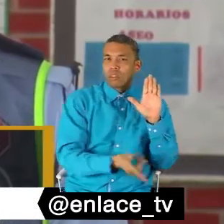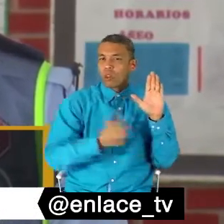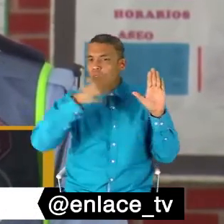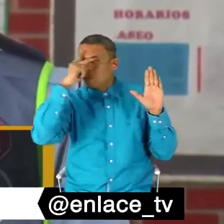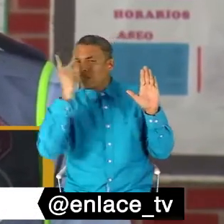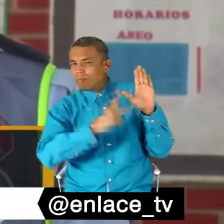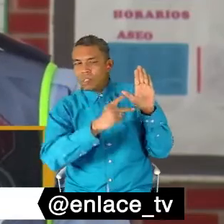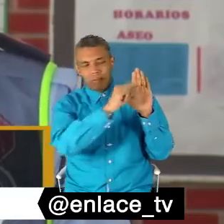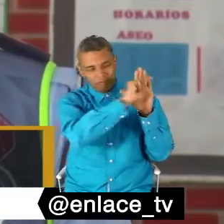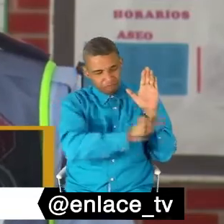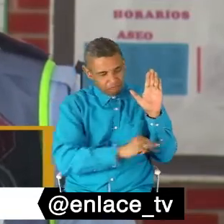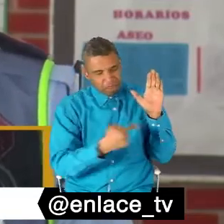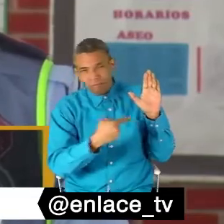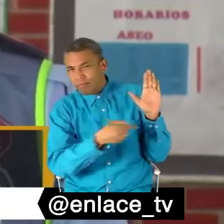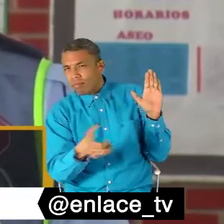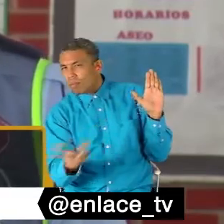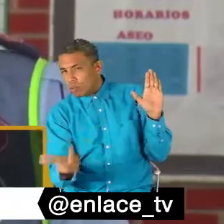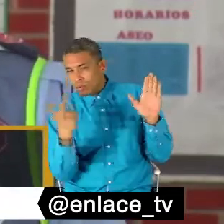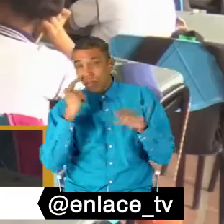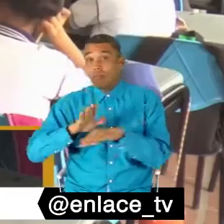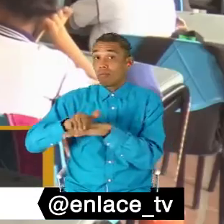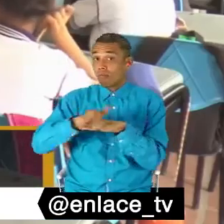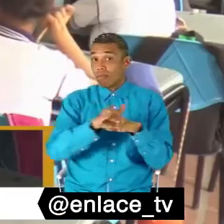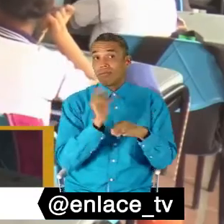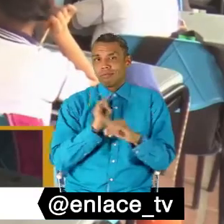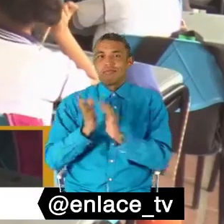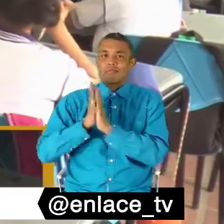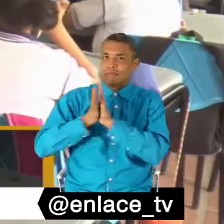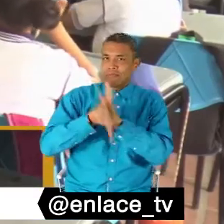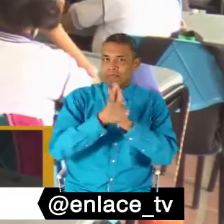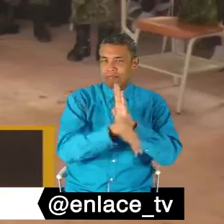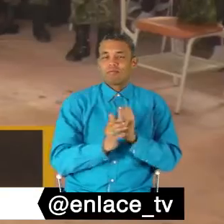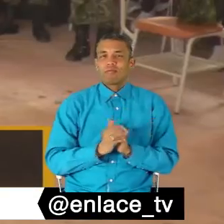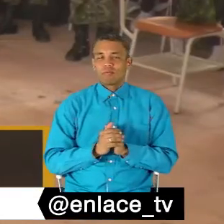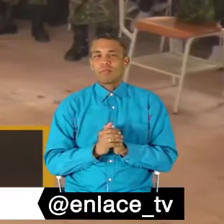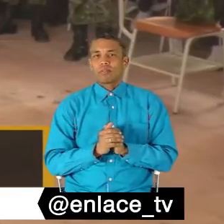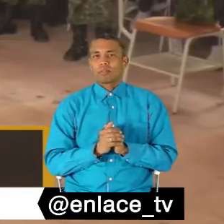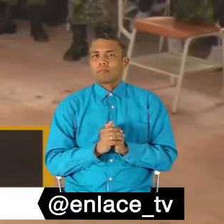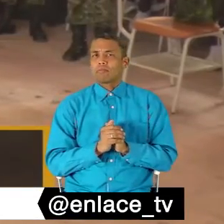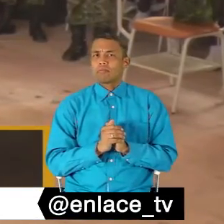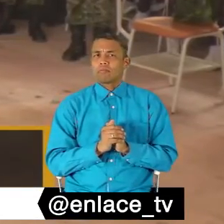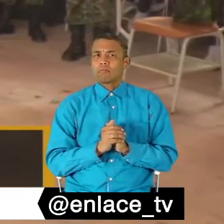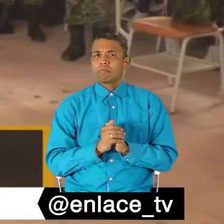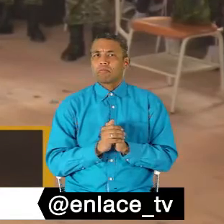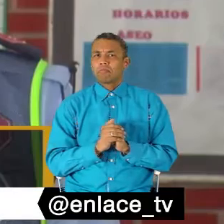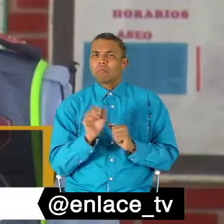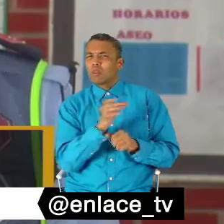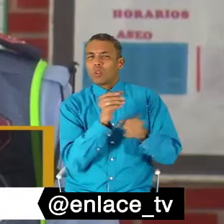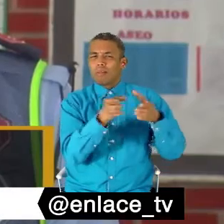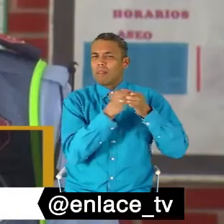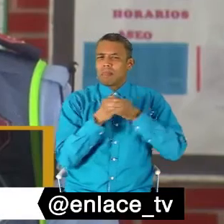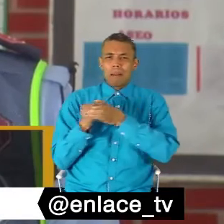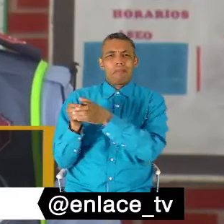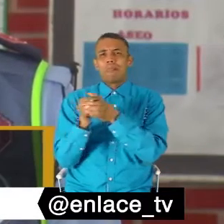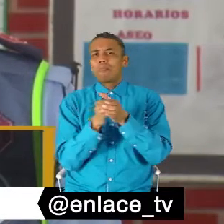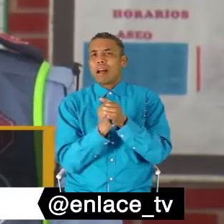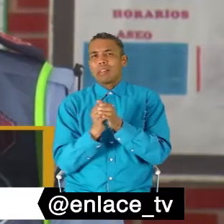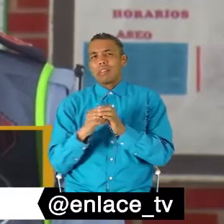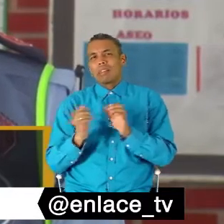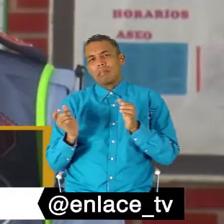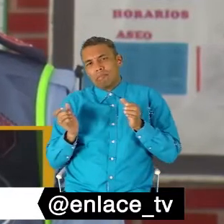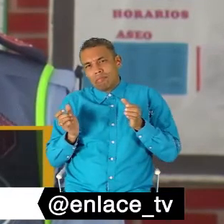deben tener en cuenta siempre que salgan a guiar un vehículo. Distintas han sido las entidades oficiales que han participado de esta jornada. Básicamente el tema